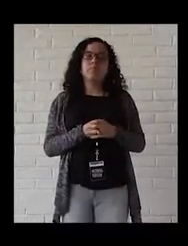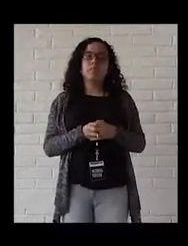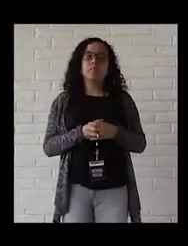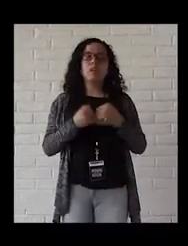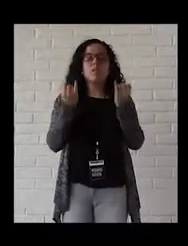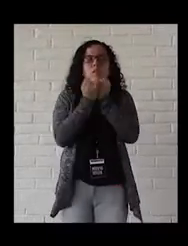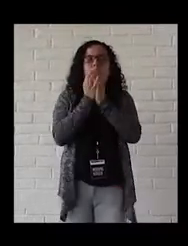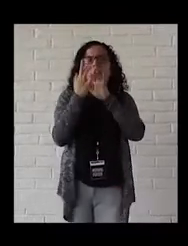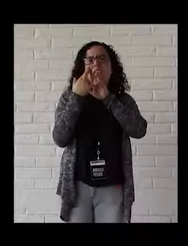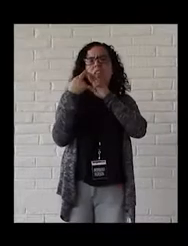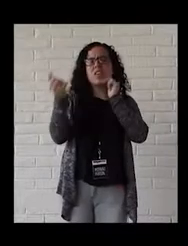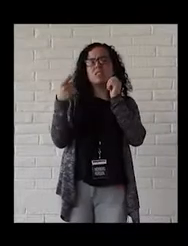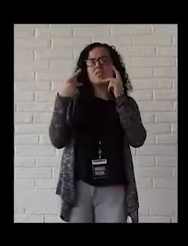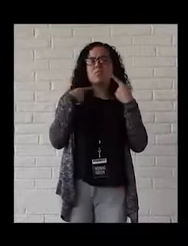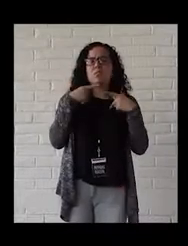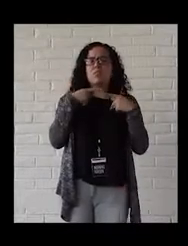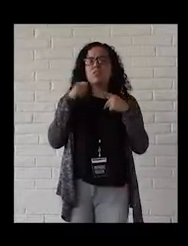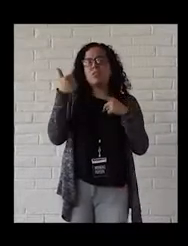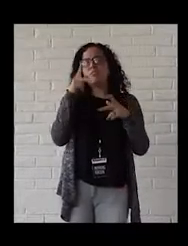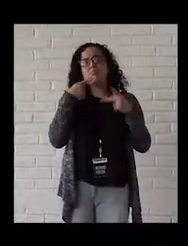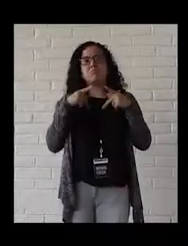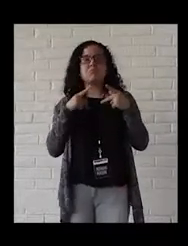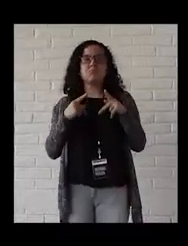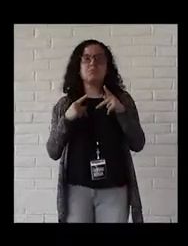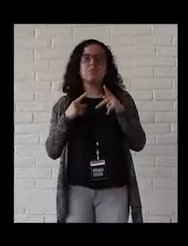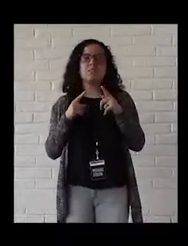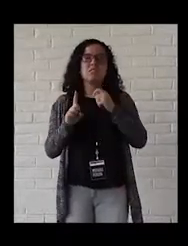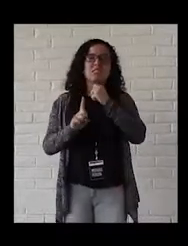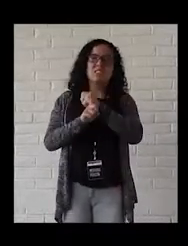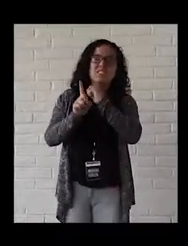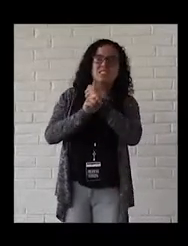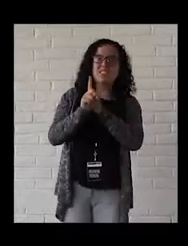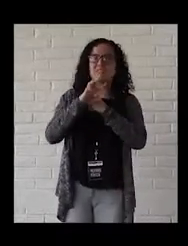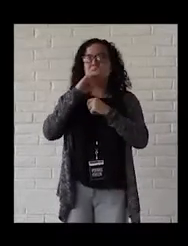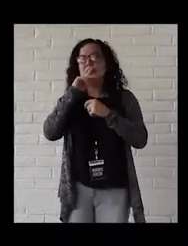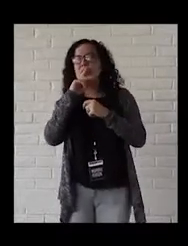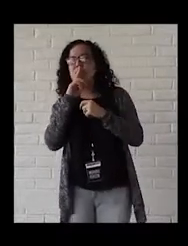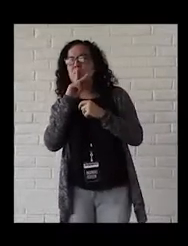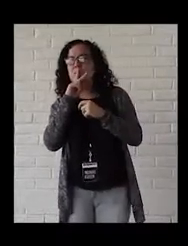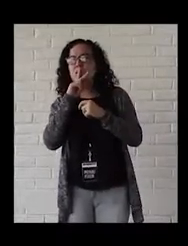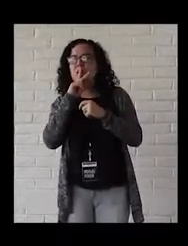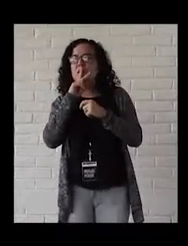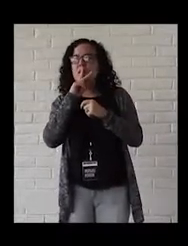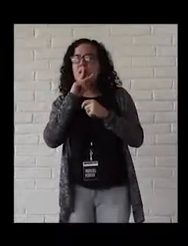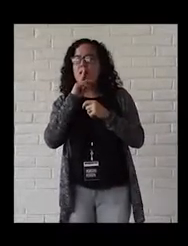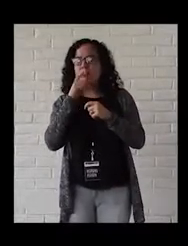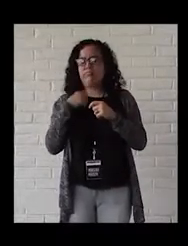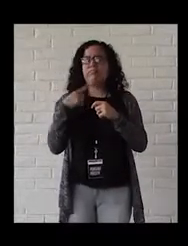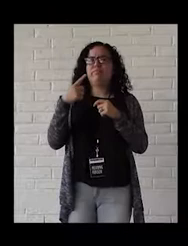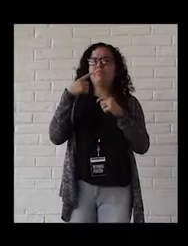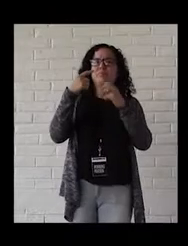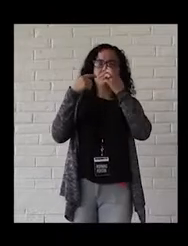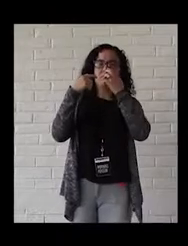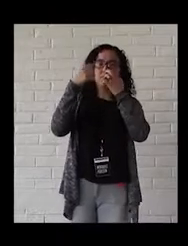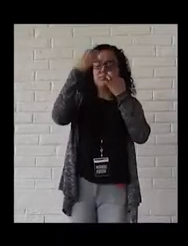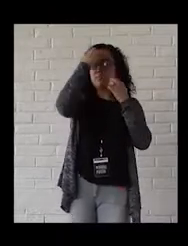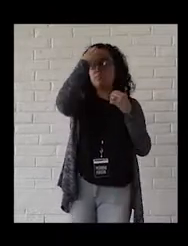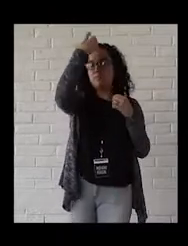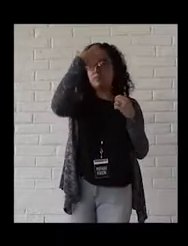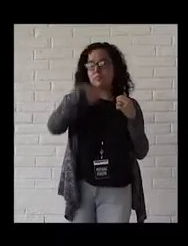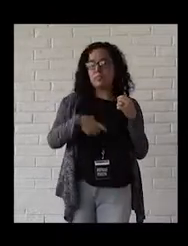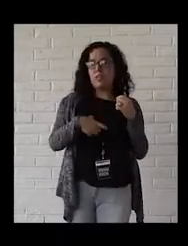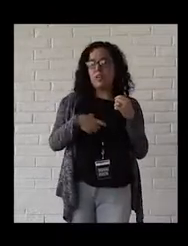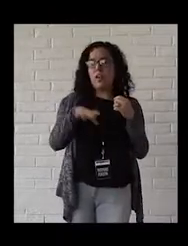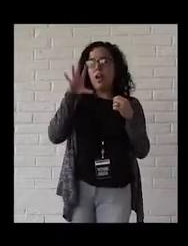está atorada y no sabes cómo hacerle, y de repente te llega una nueva visión de ti mismo o de la otra persona, y